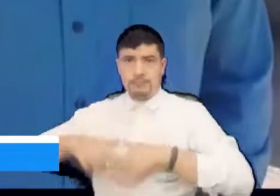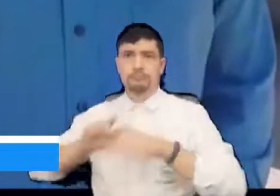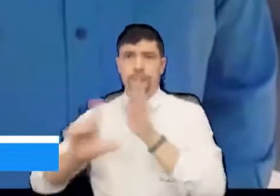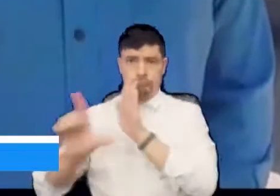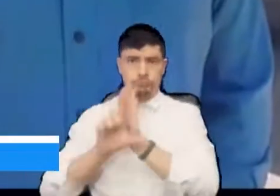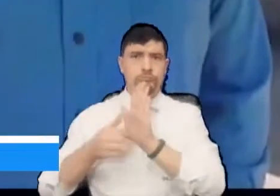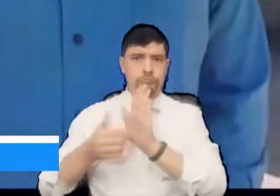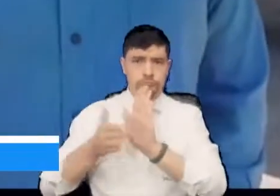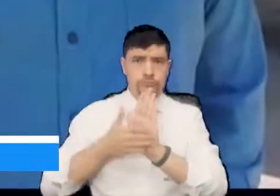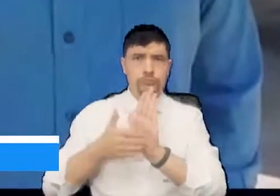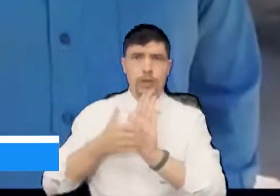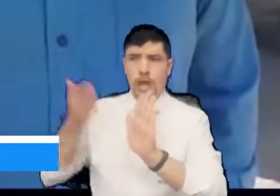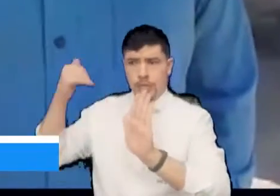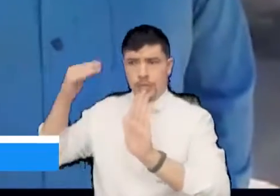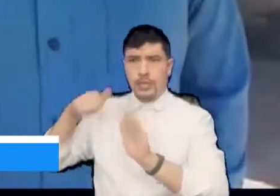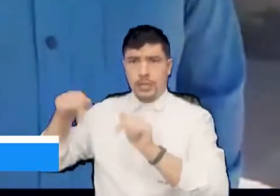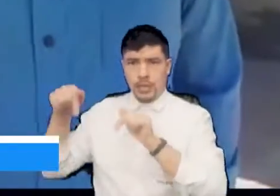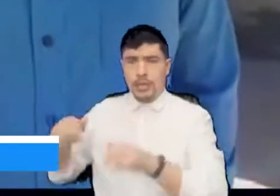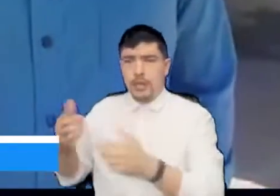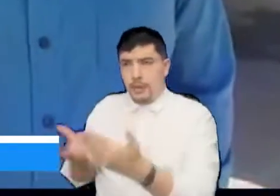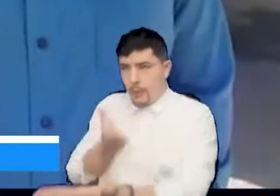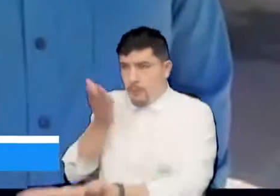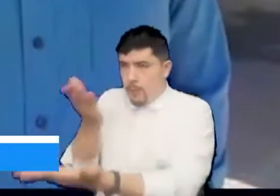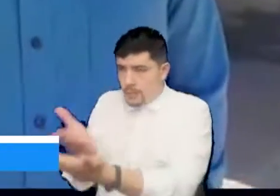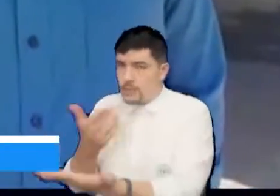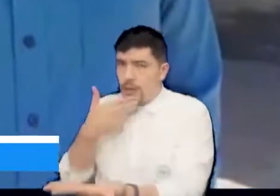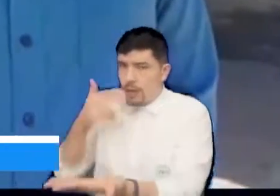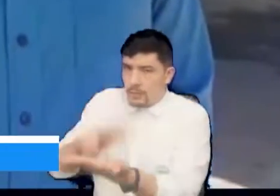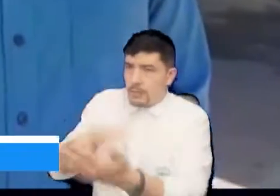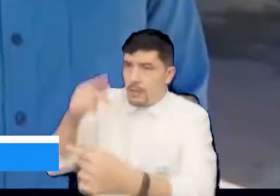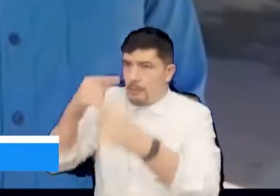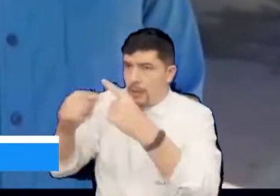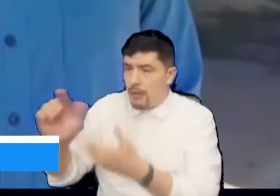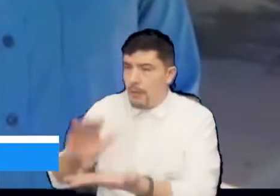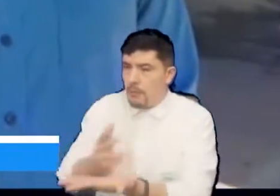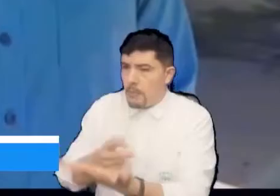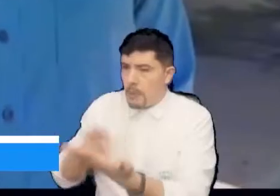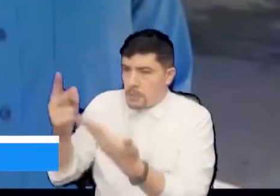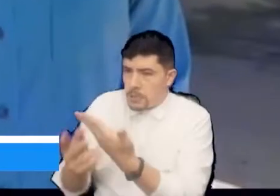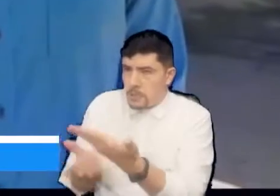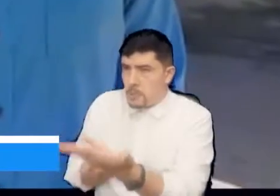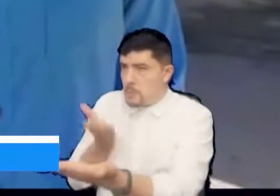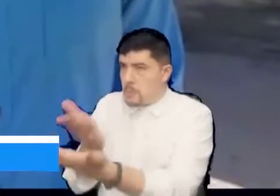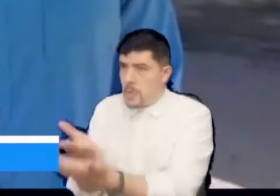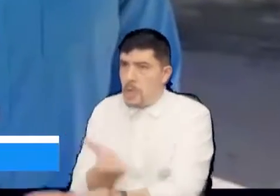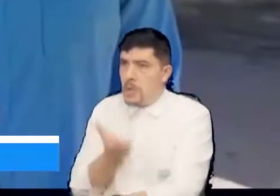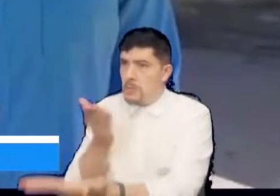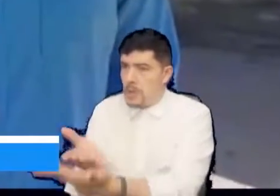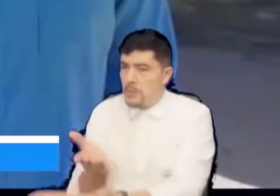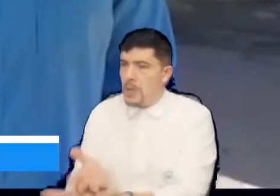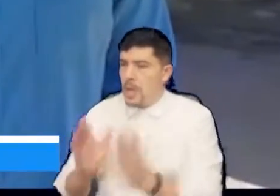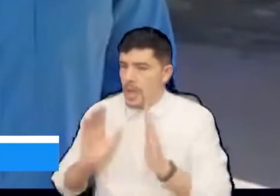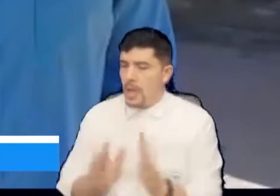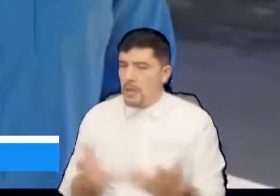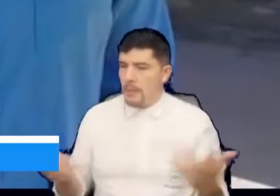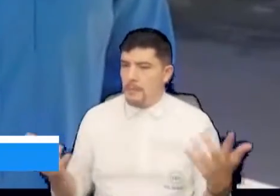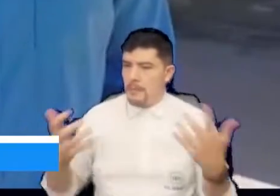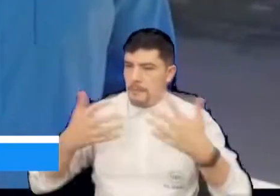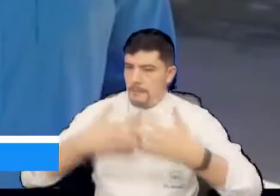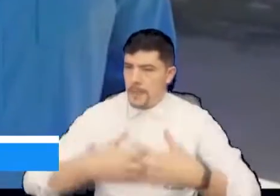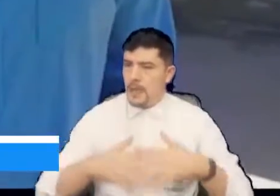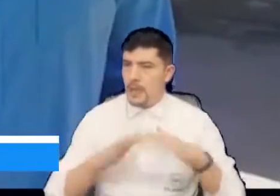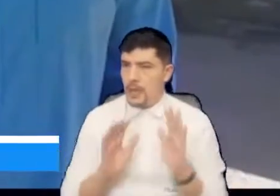dándole propuestas serias frente a una integración al transporte masivo en el cual el usuario utilice un solo